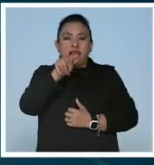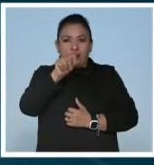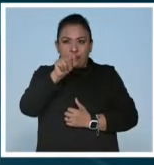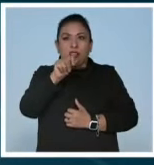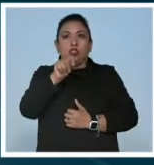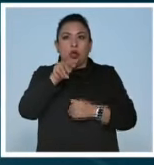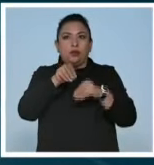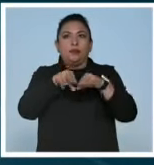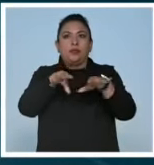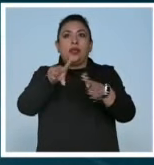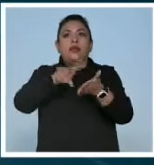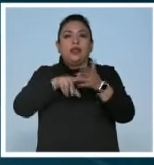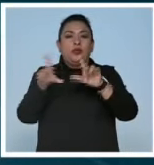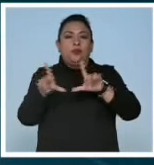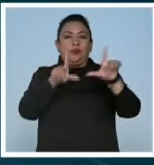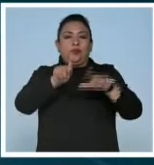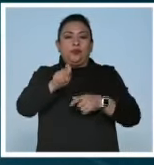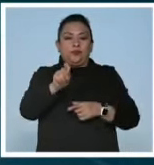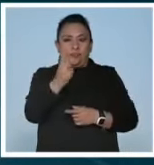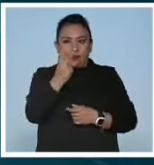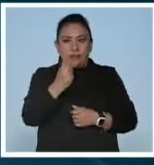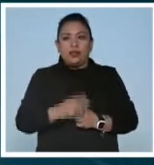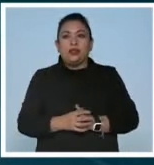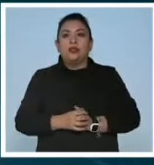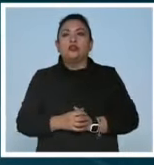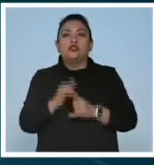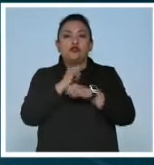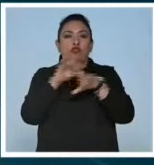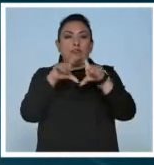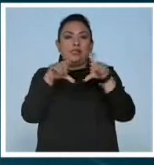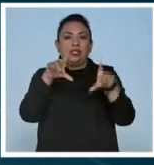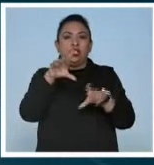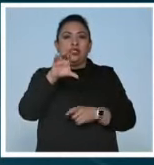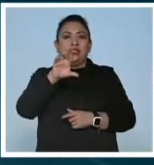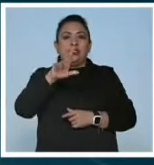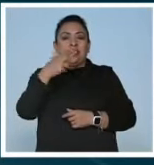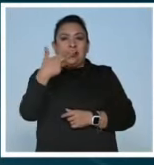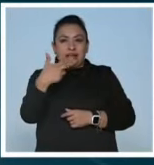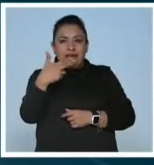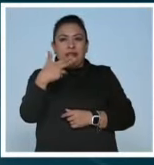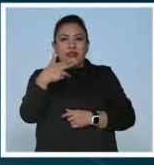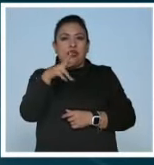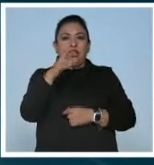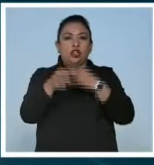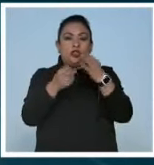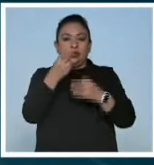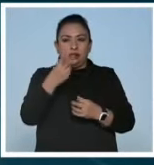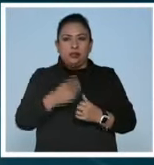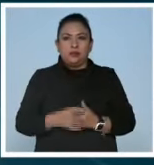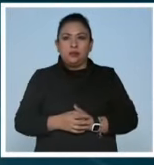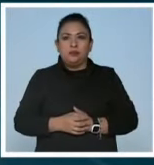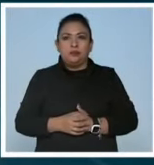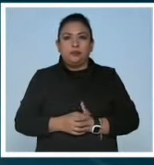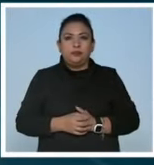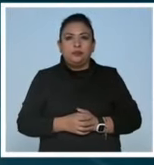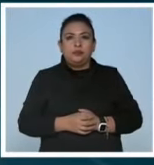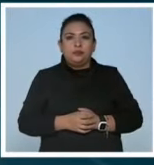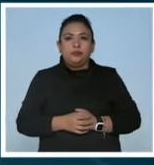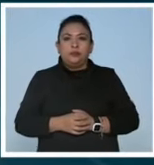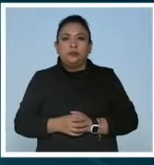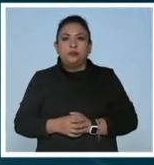será transmitido por la pantalla de Canal 22. Con información y texto de César H. Meléndez, Noticias 22.